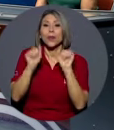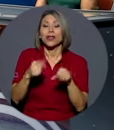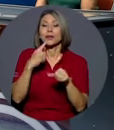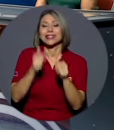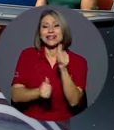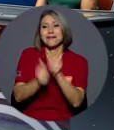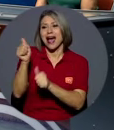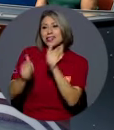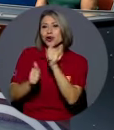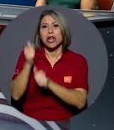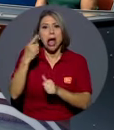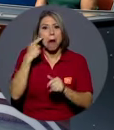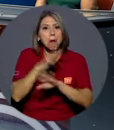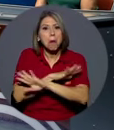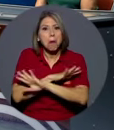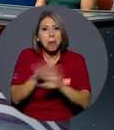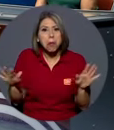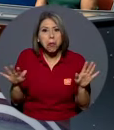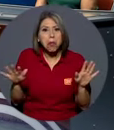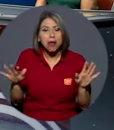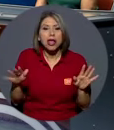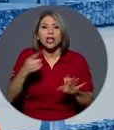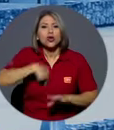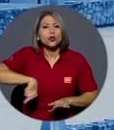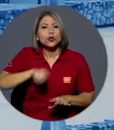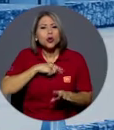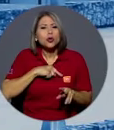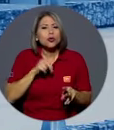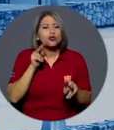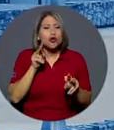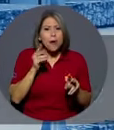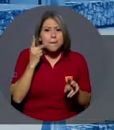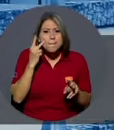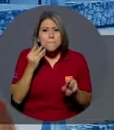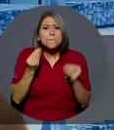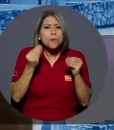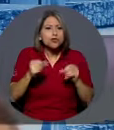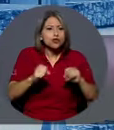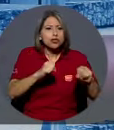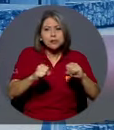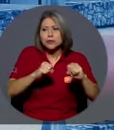la gran mayoría están cubiertas. Nosotros